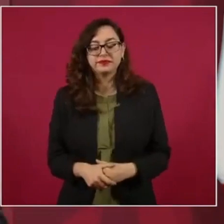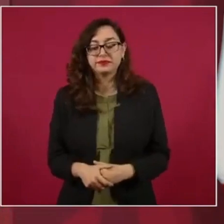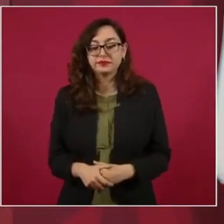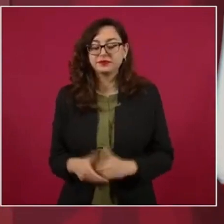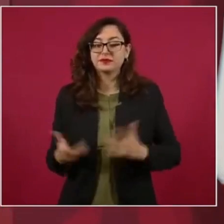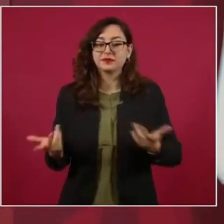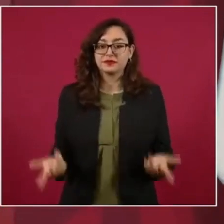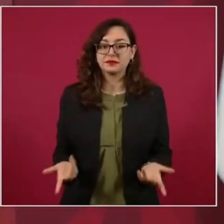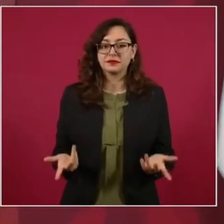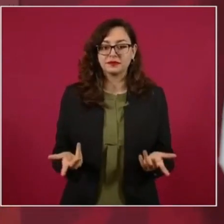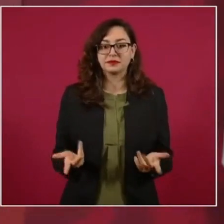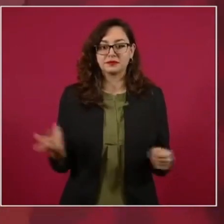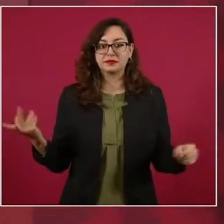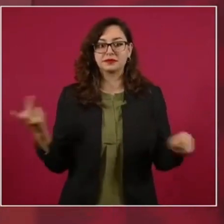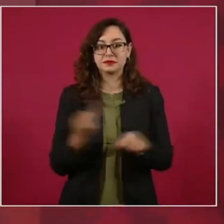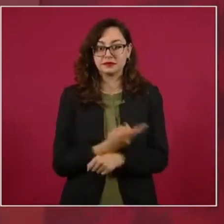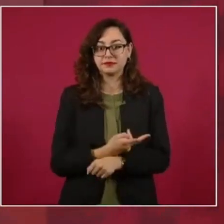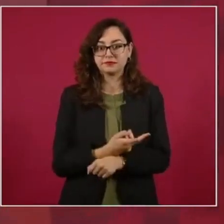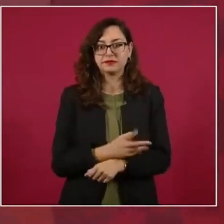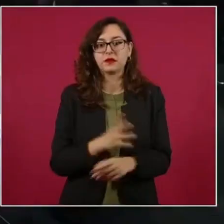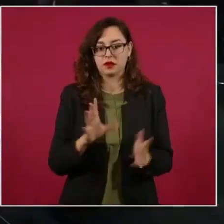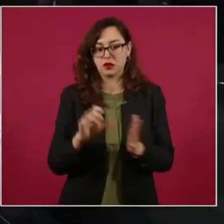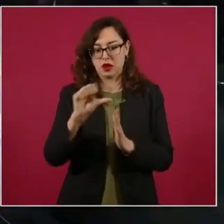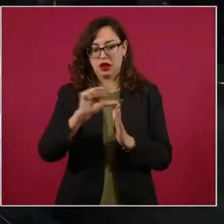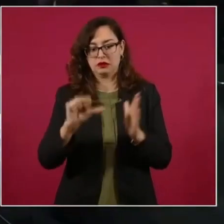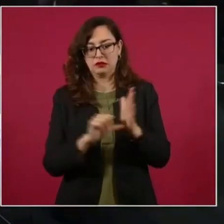empieza la lucha por la reglamentación